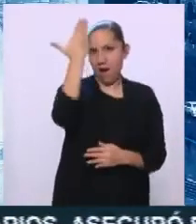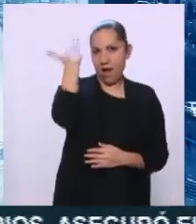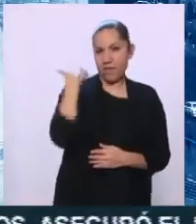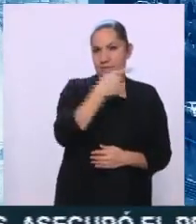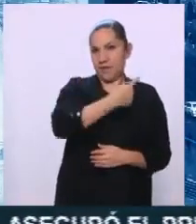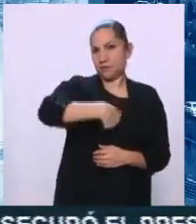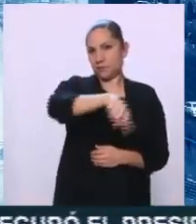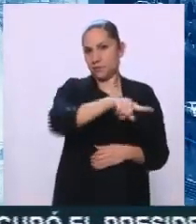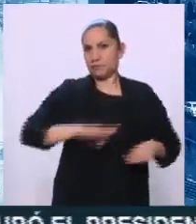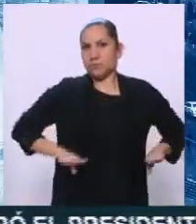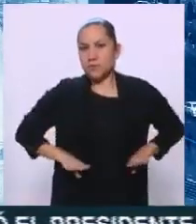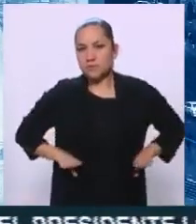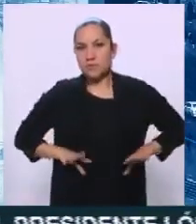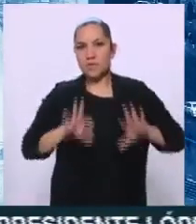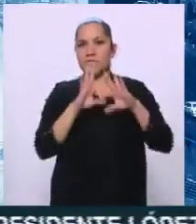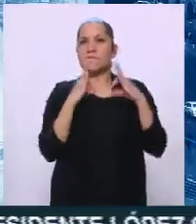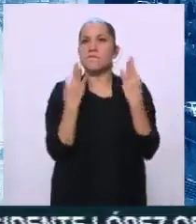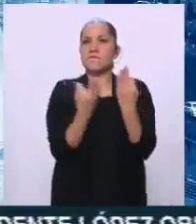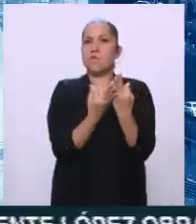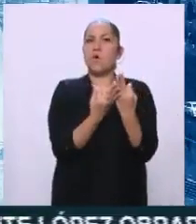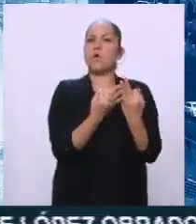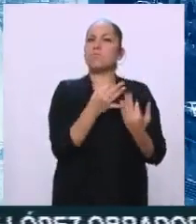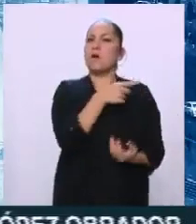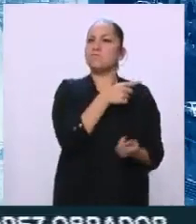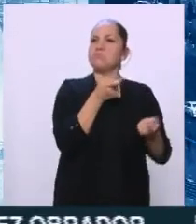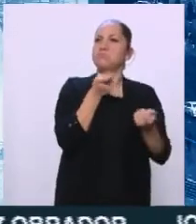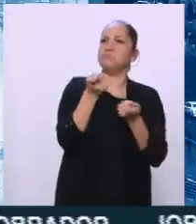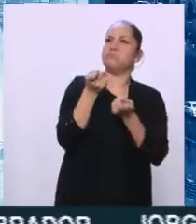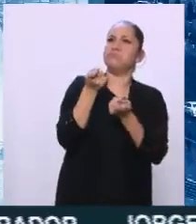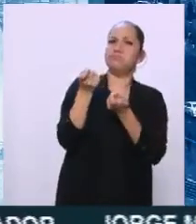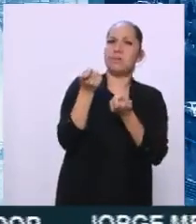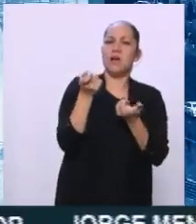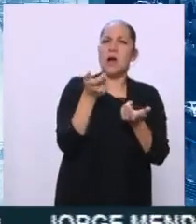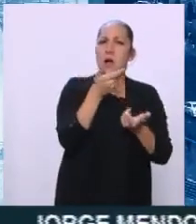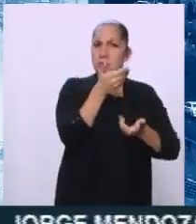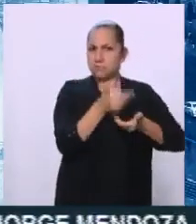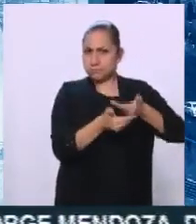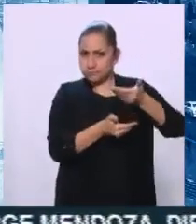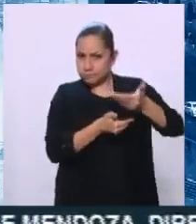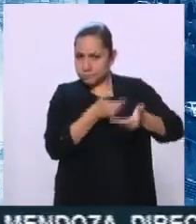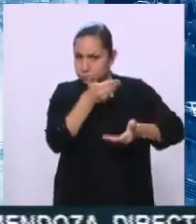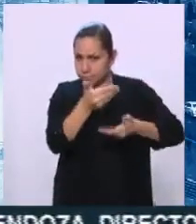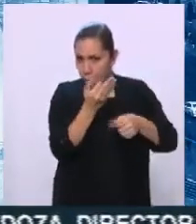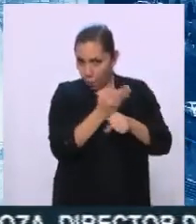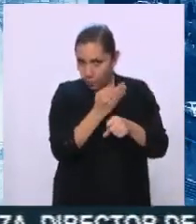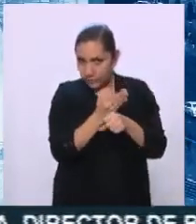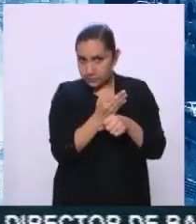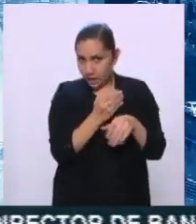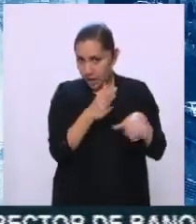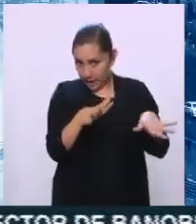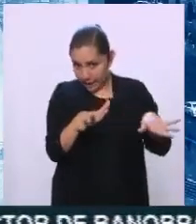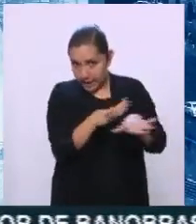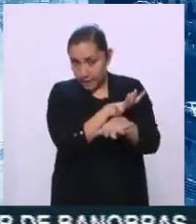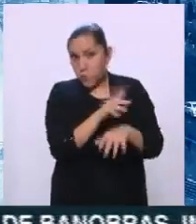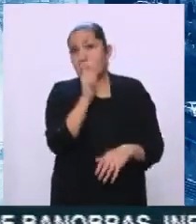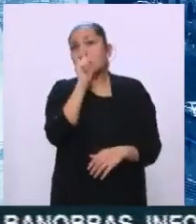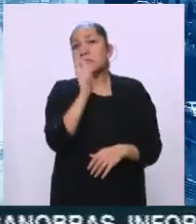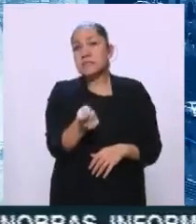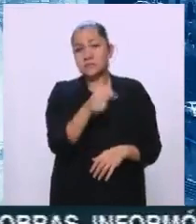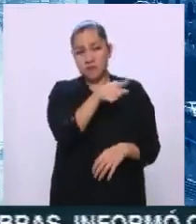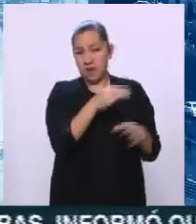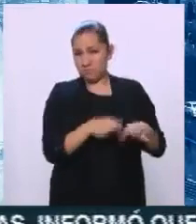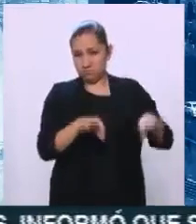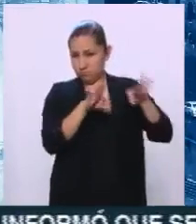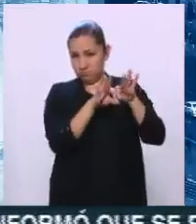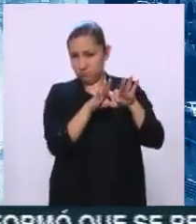volviendo o están transitando hacia un estado de una suerte de irrelevancia en términos de... Bueno, yo creo que